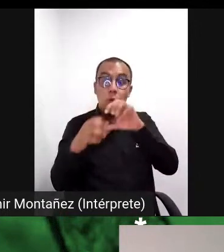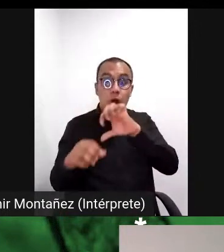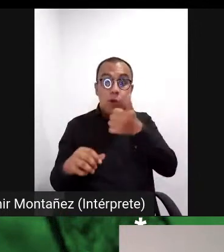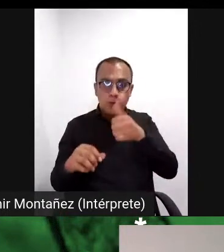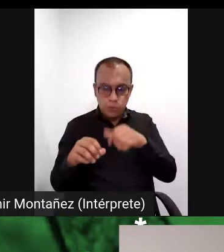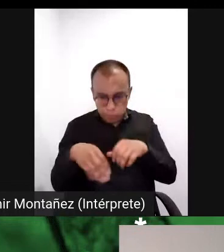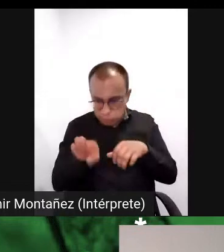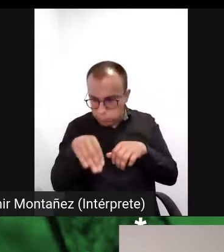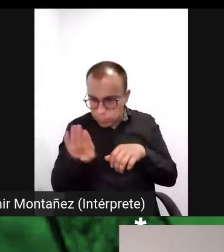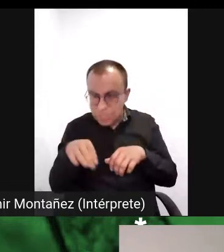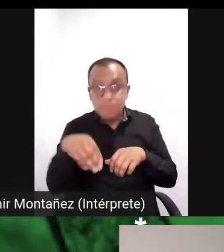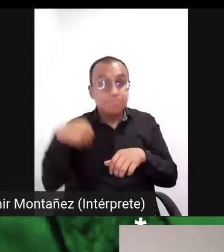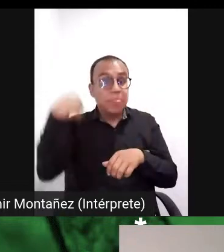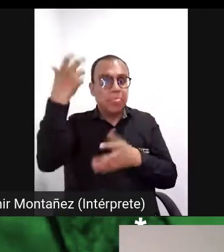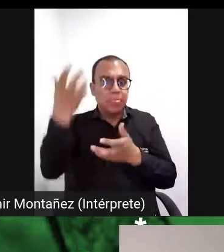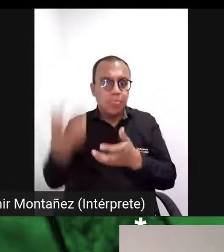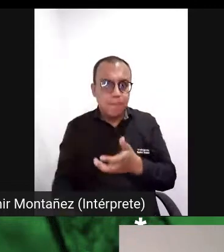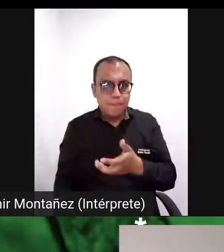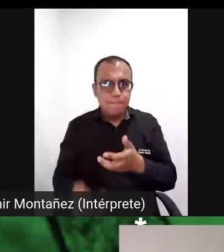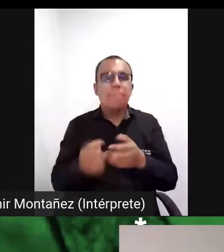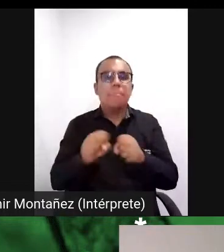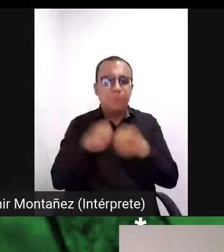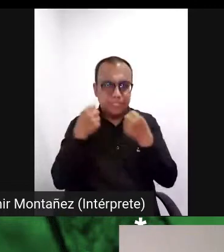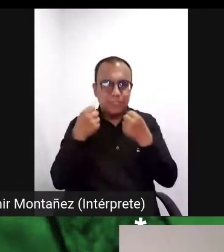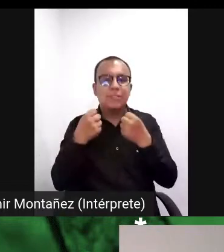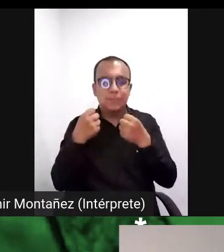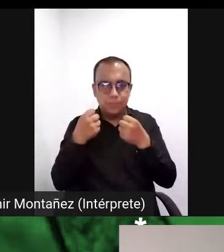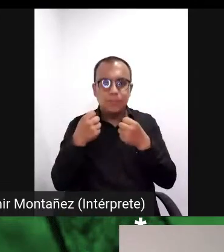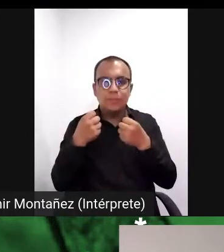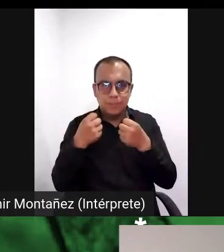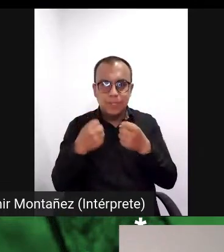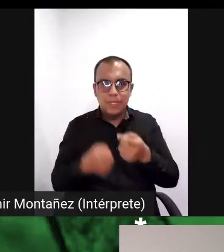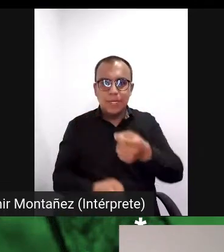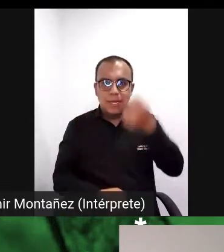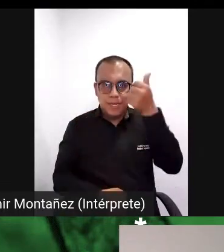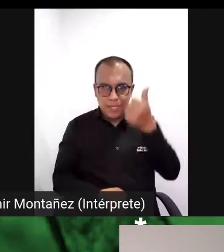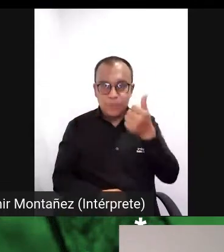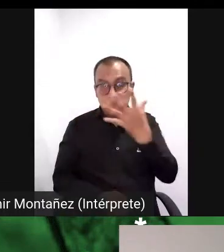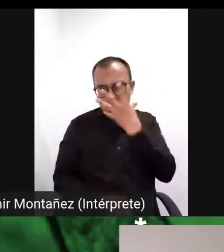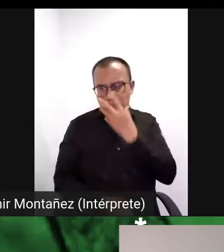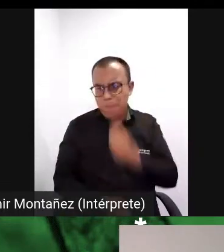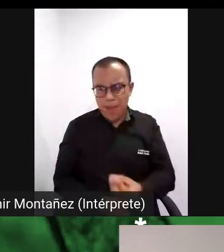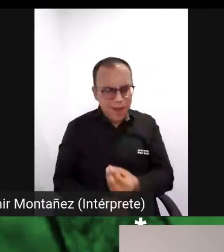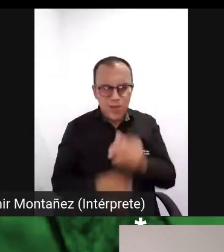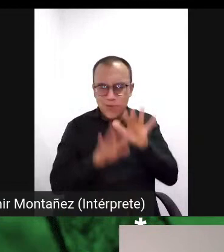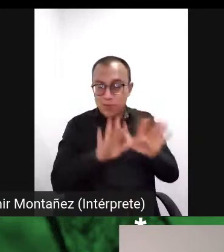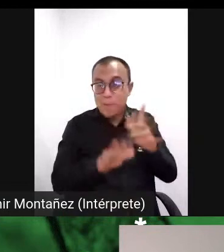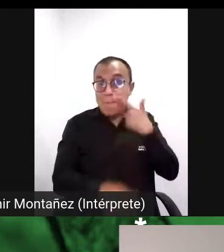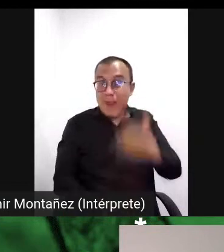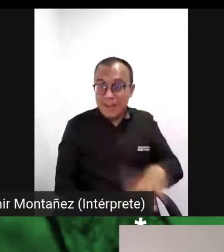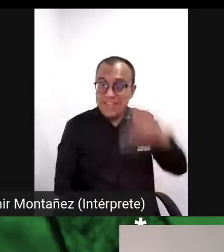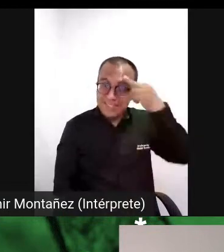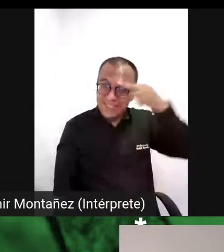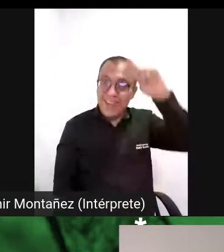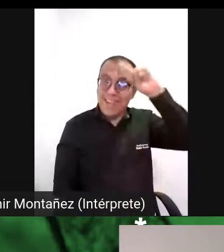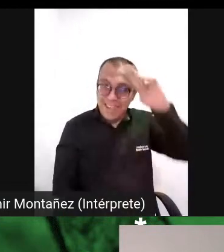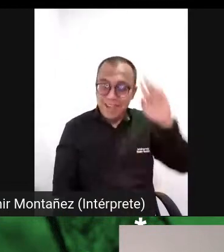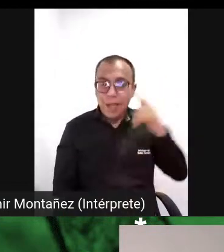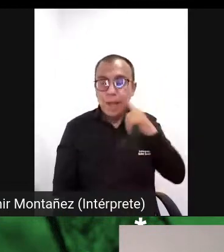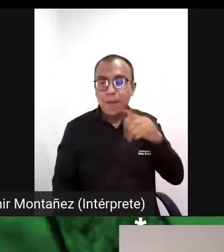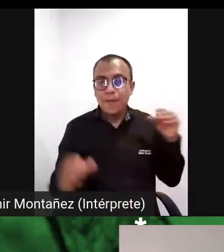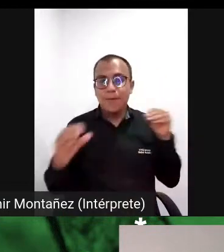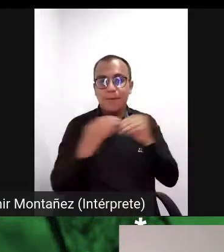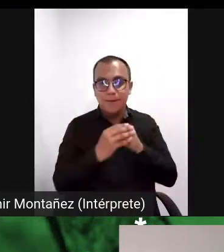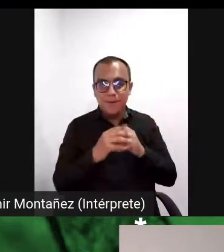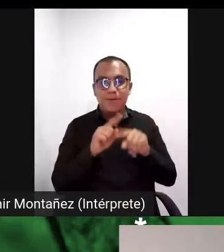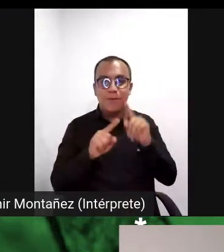del huésped, ¿no? Sí. O sea, realmente casi que podríamos decir que son muy malos o muy perversos lo que hay ahí detrás, pero es una adaptación muy